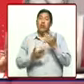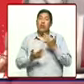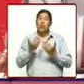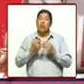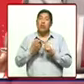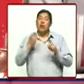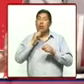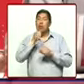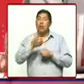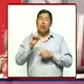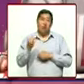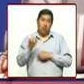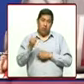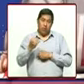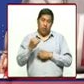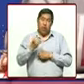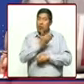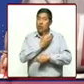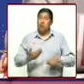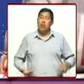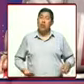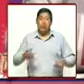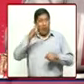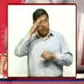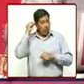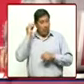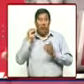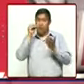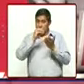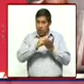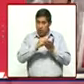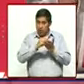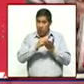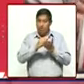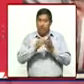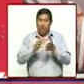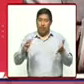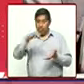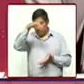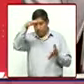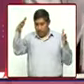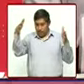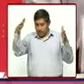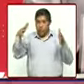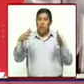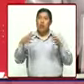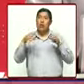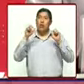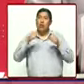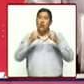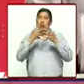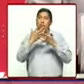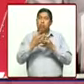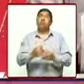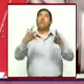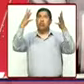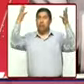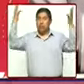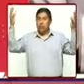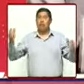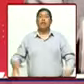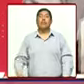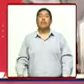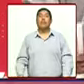desde mañana jueves. El presidente ha anunciado la implementación de cajas guardián para la extinción de los incendios